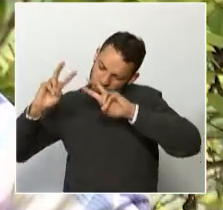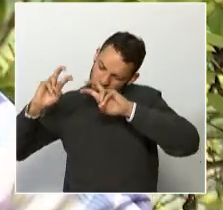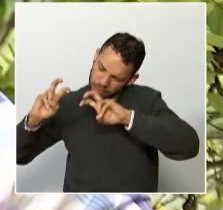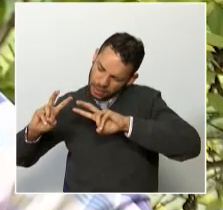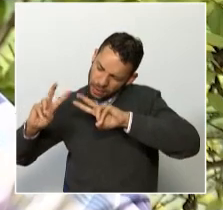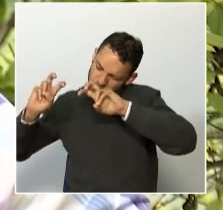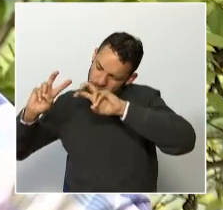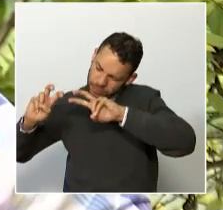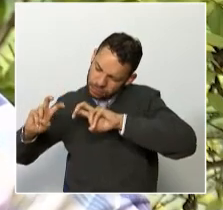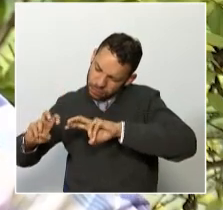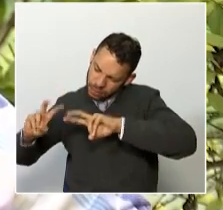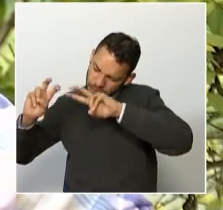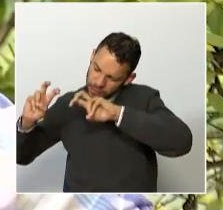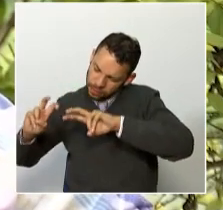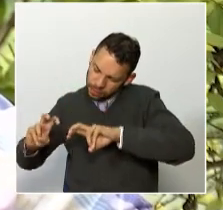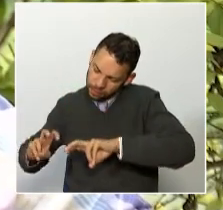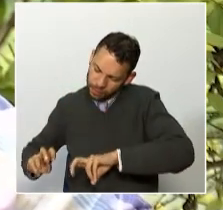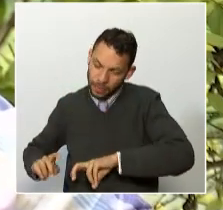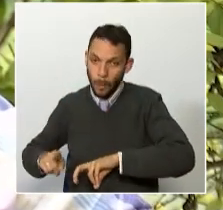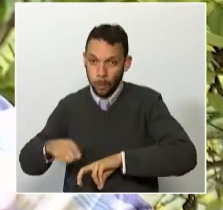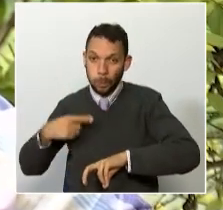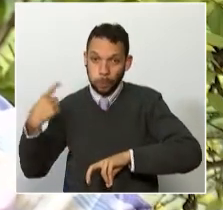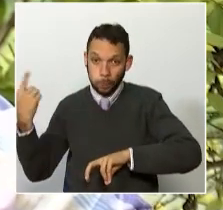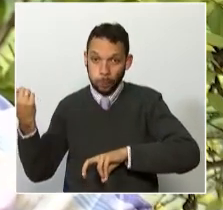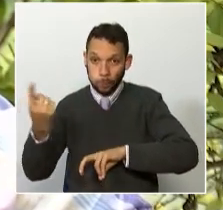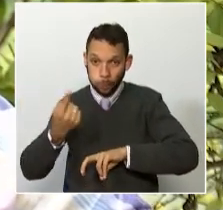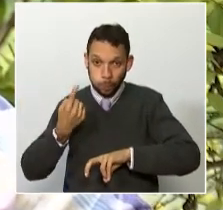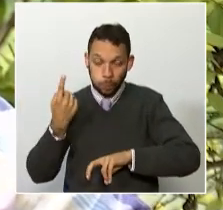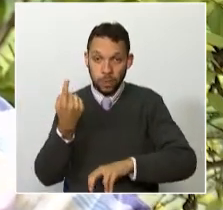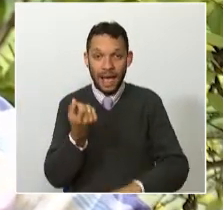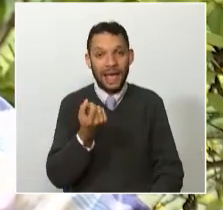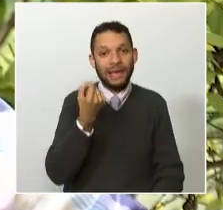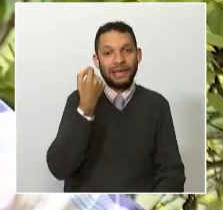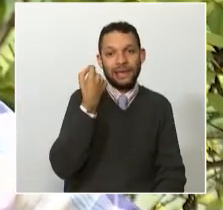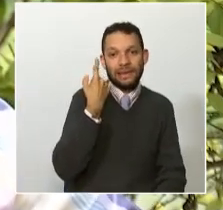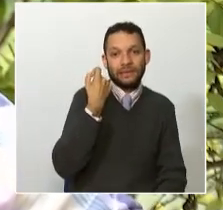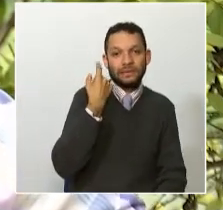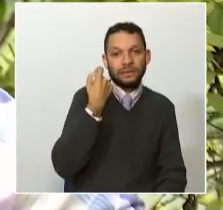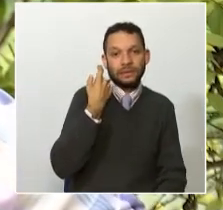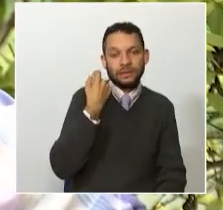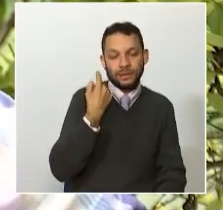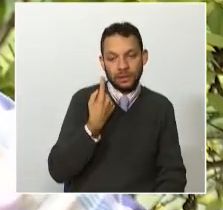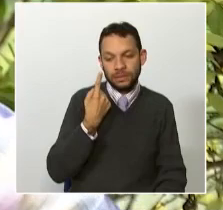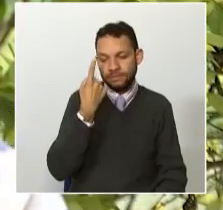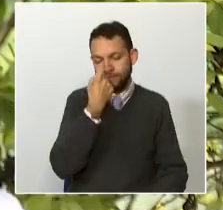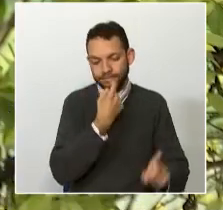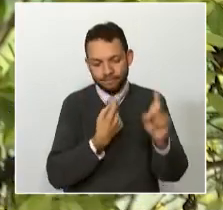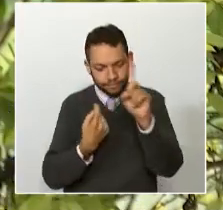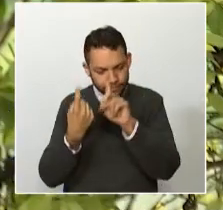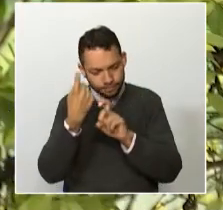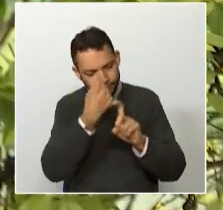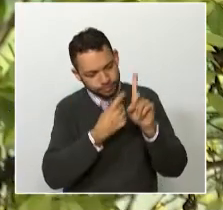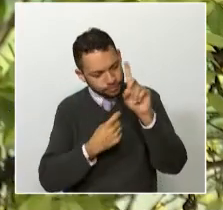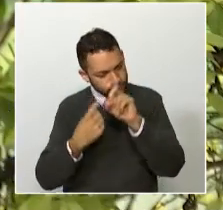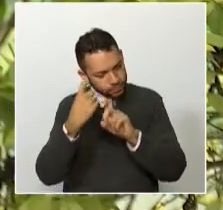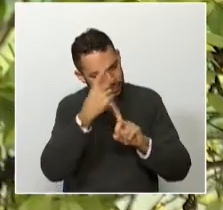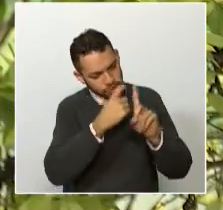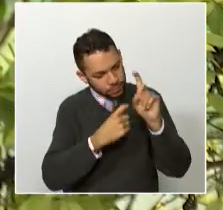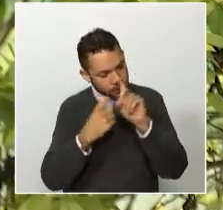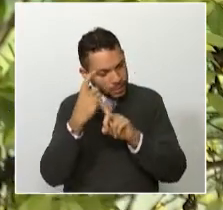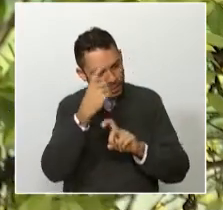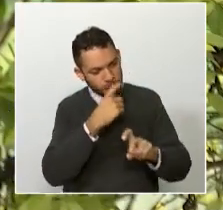a entender ahora en el consultorio qué es lo que hay que analizar desde la